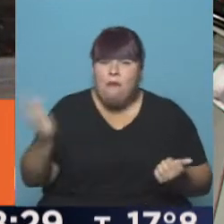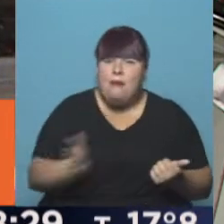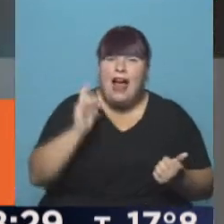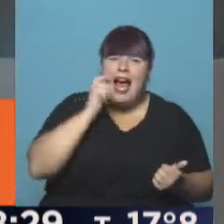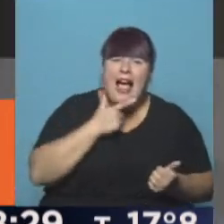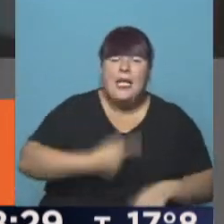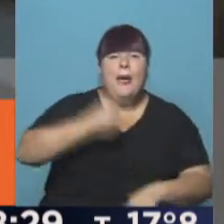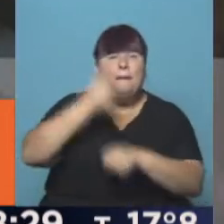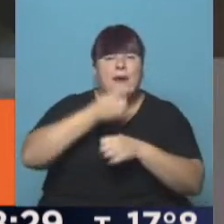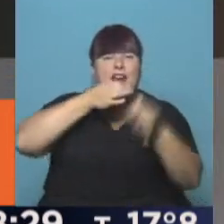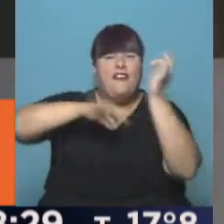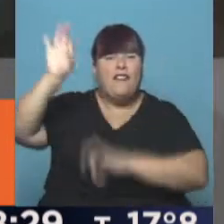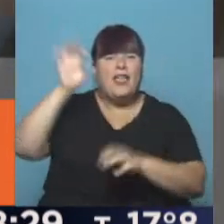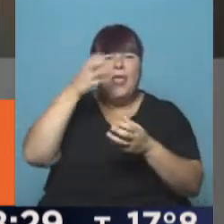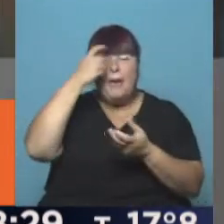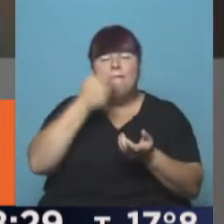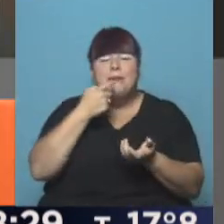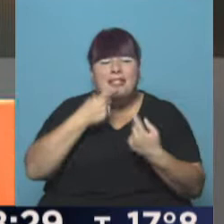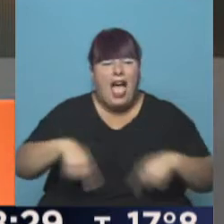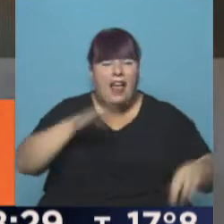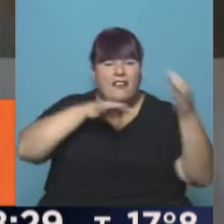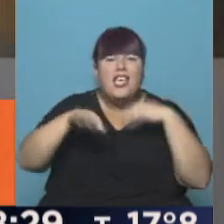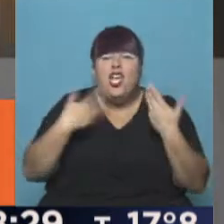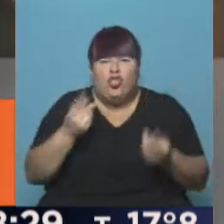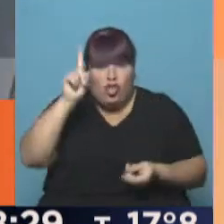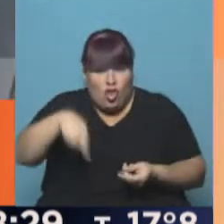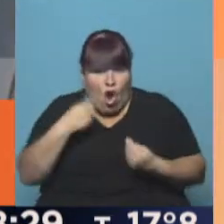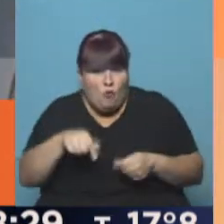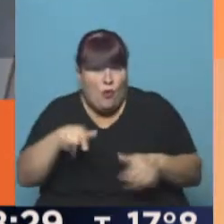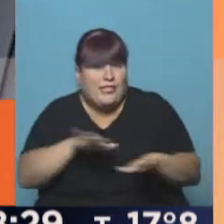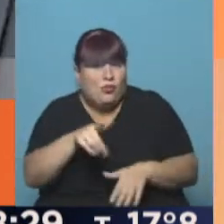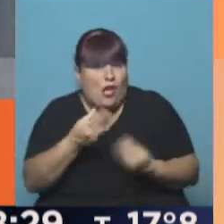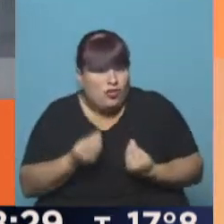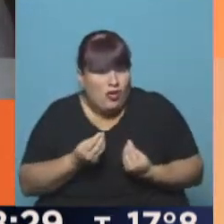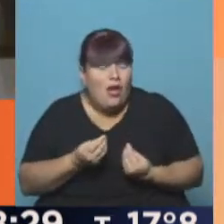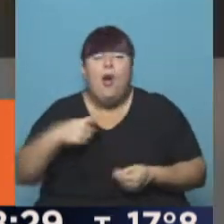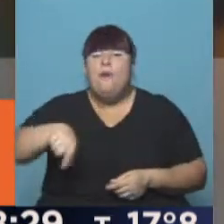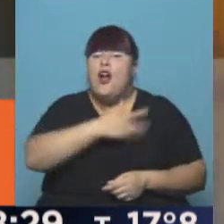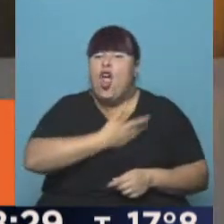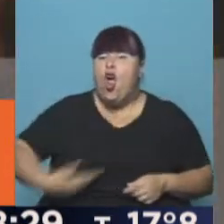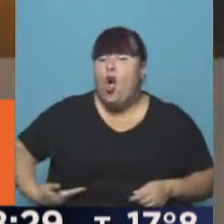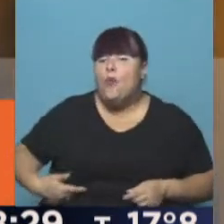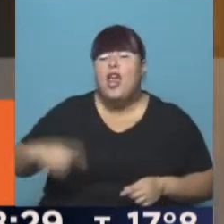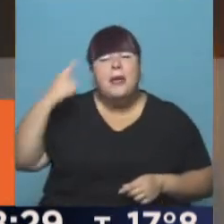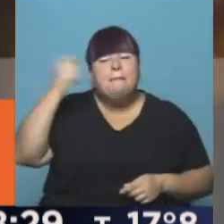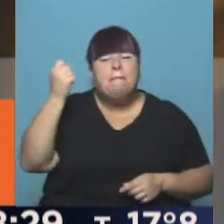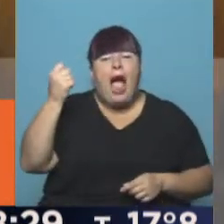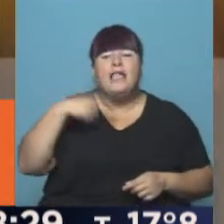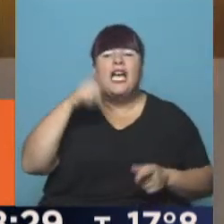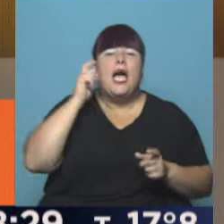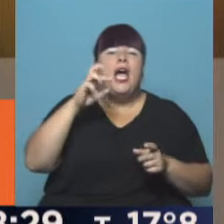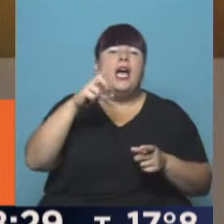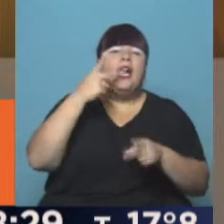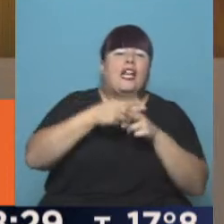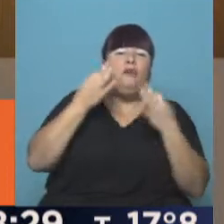gas la primera exportadora de minerales metalíferos de las estaciones porque quienes están gobernando están pensando más en comodoro